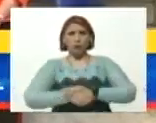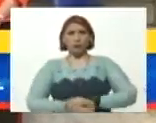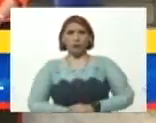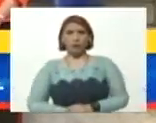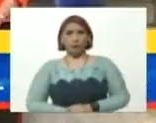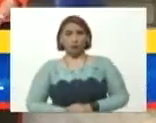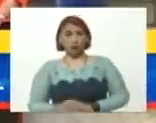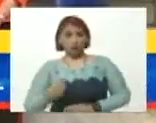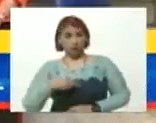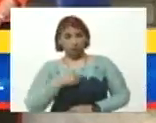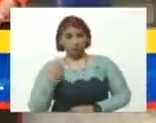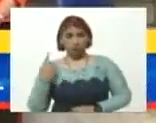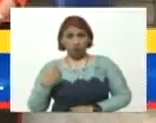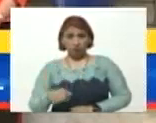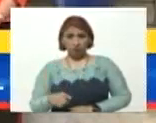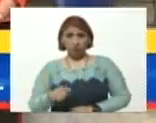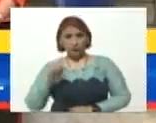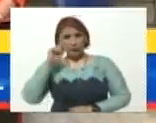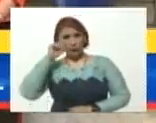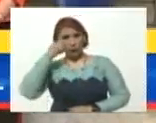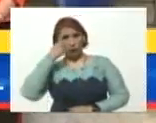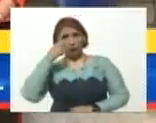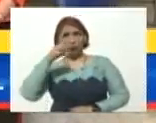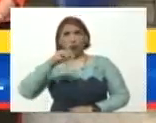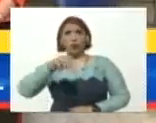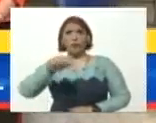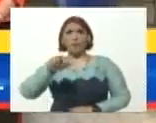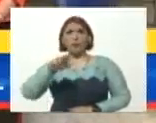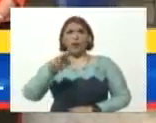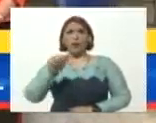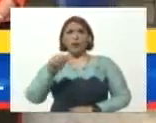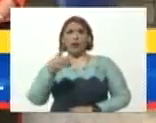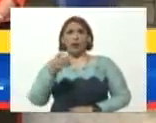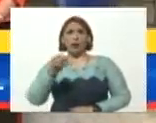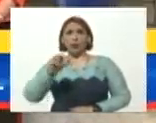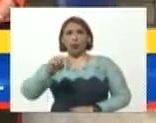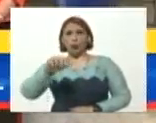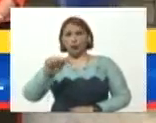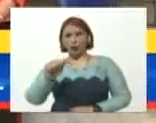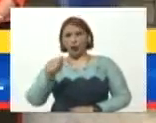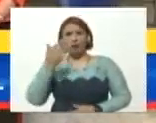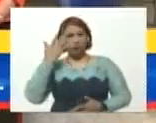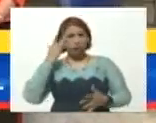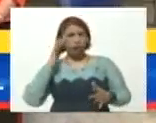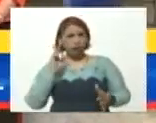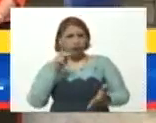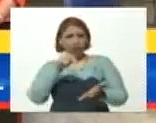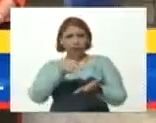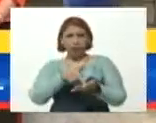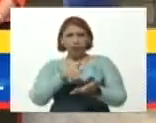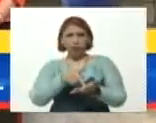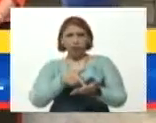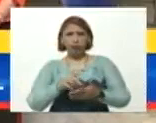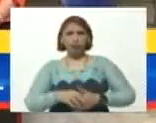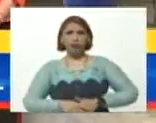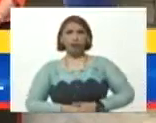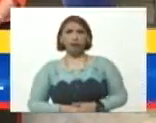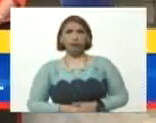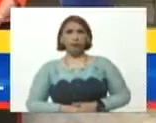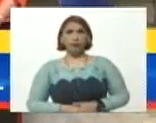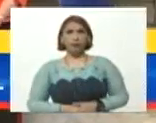Estuvimos recordando a Diego Armando Maradona, nuestro hermano Diego Armando. Yo creo que Diego Armando estuvo presente ahí en el despacho uno con